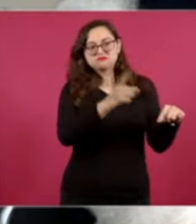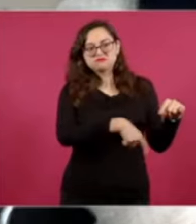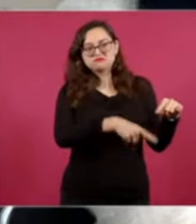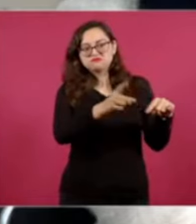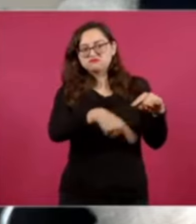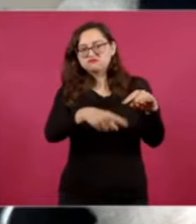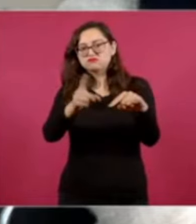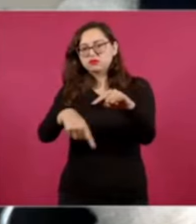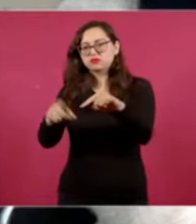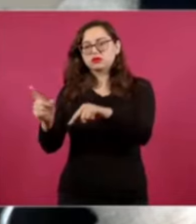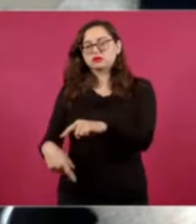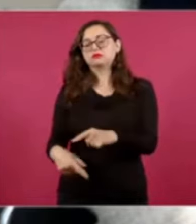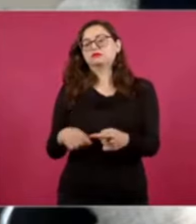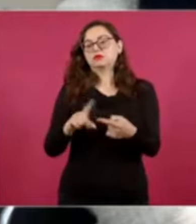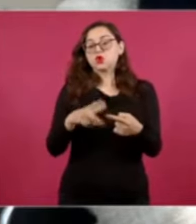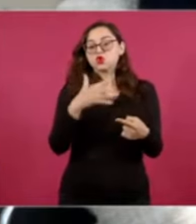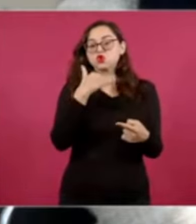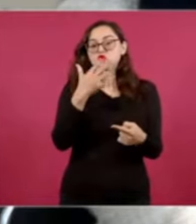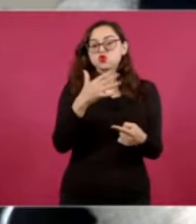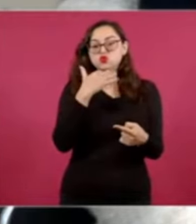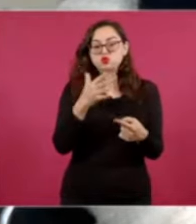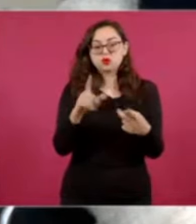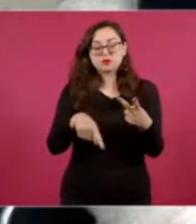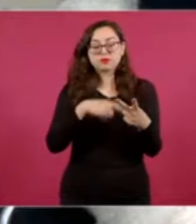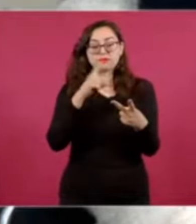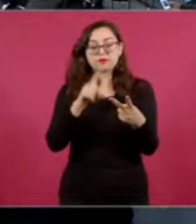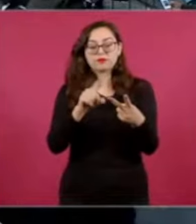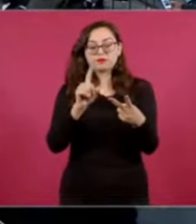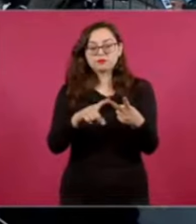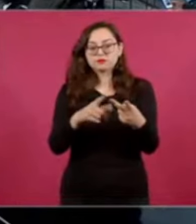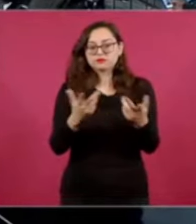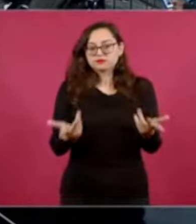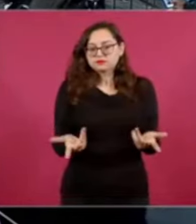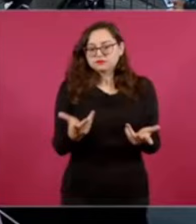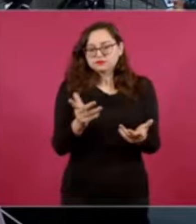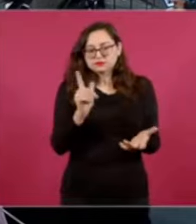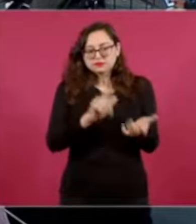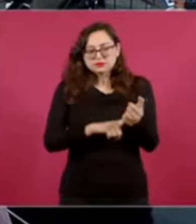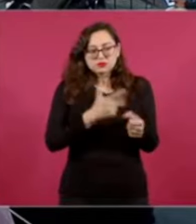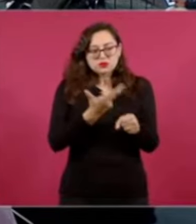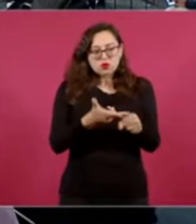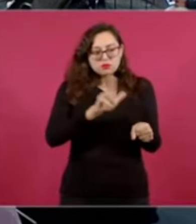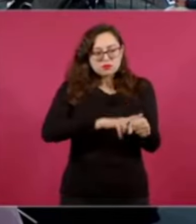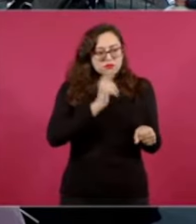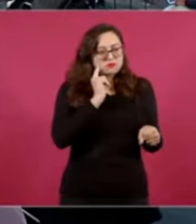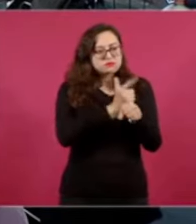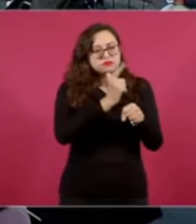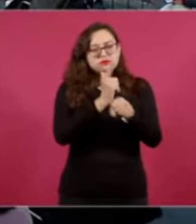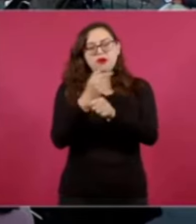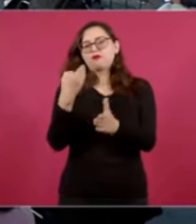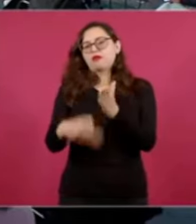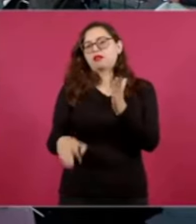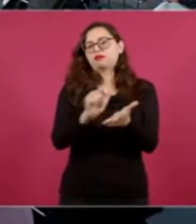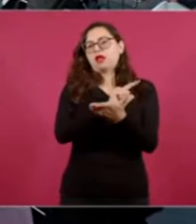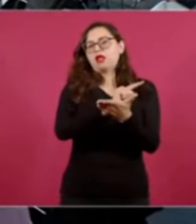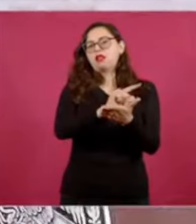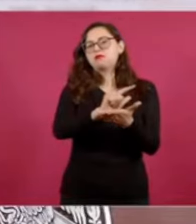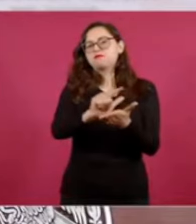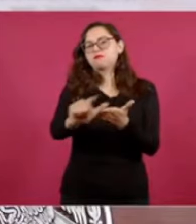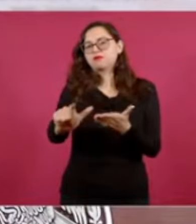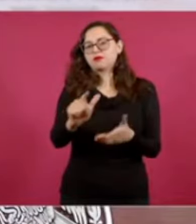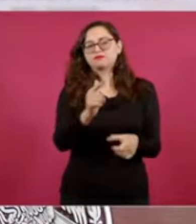porque representan actos de corrupción, sino porque la falta también de limpieza se ha hecho presente en algunos nosocomios